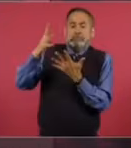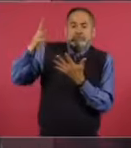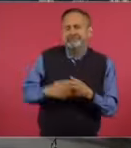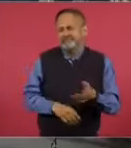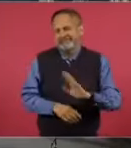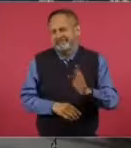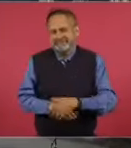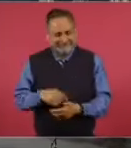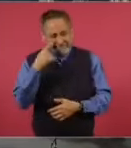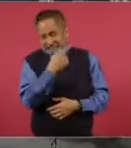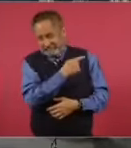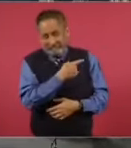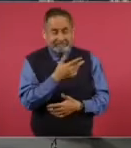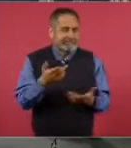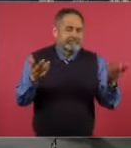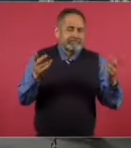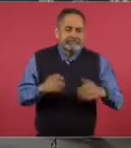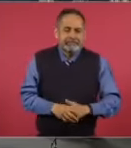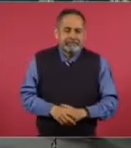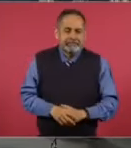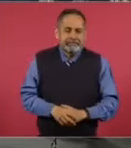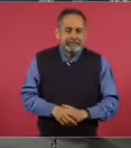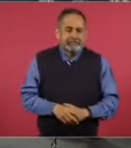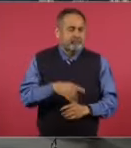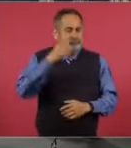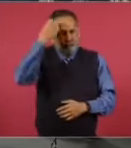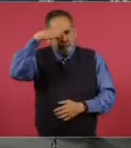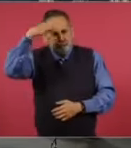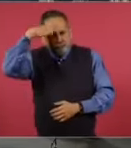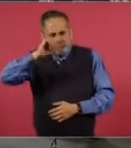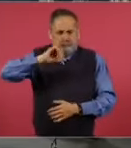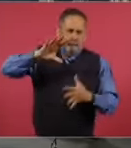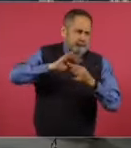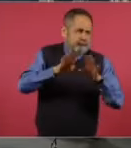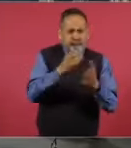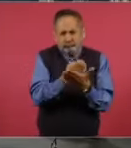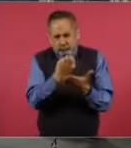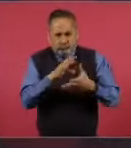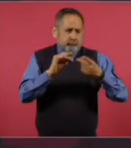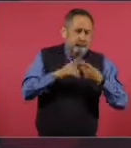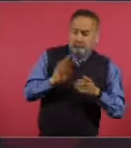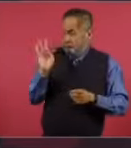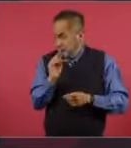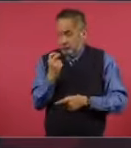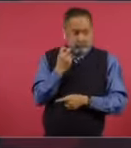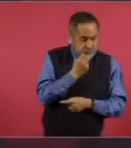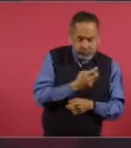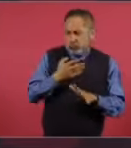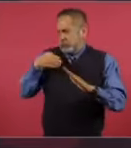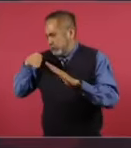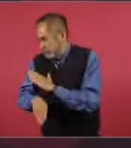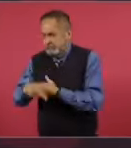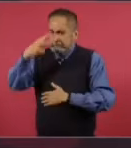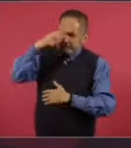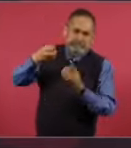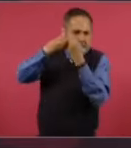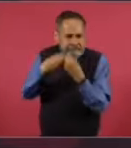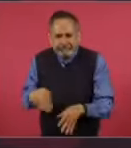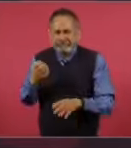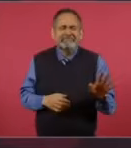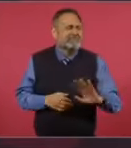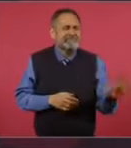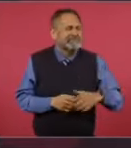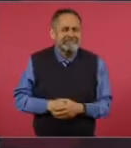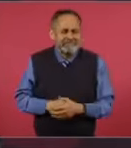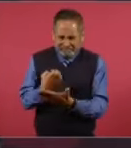todo esto de los expertos, ¿no?, en materia económica, que inestabilidad económica. La economía